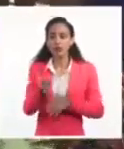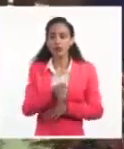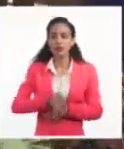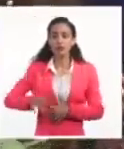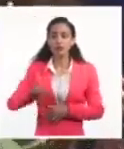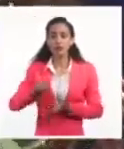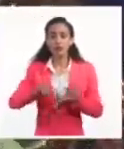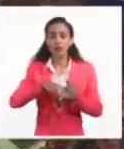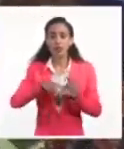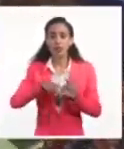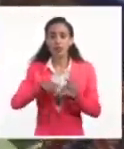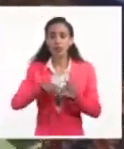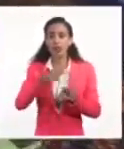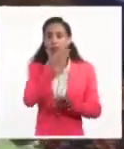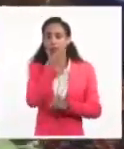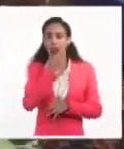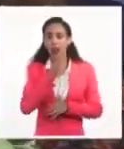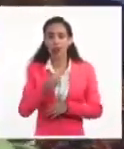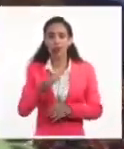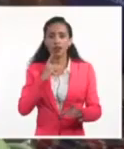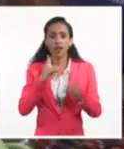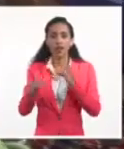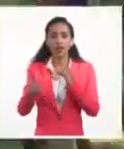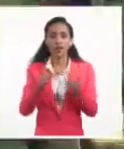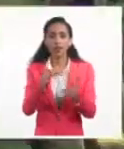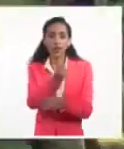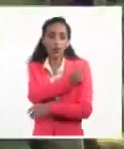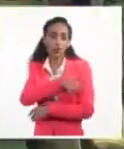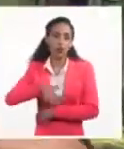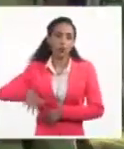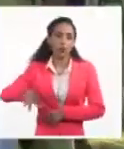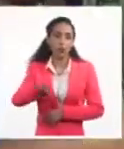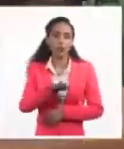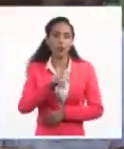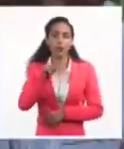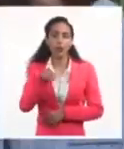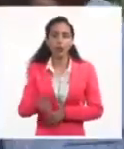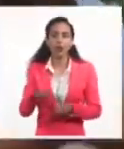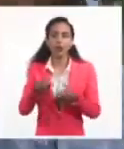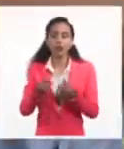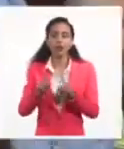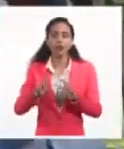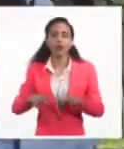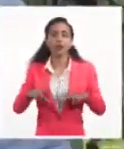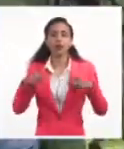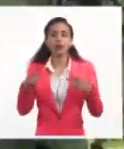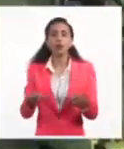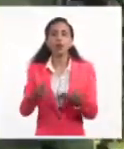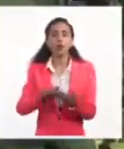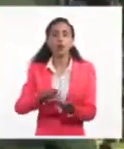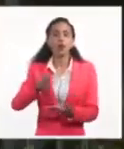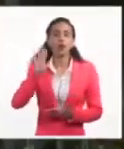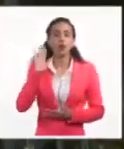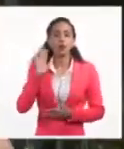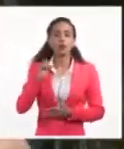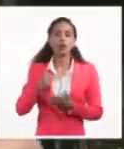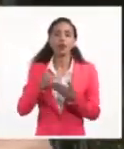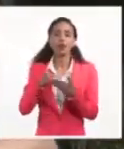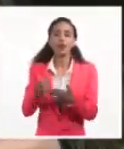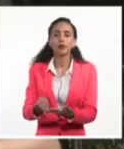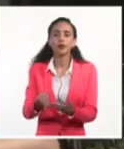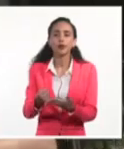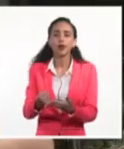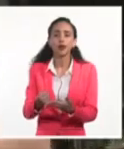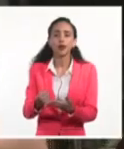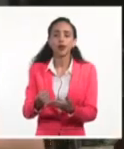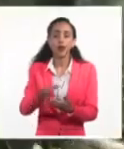la Isla de la Juventud dialogaron con los pobladores, un encuentro en el que se ratificó el compromiso de brindar ayuda y apoyo